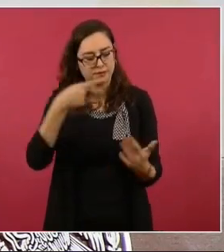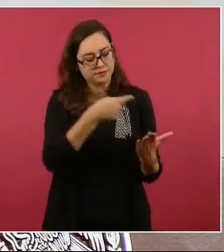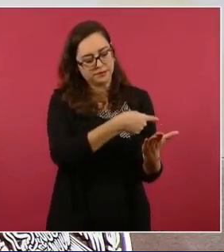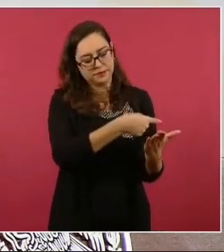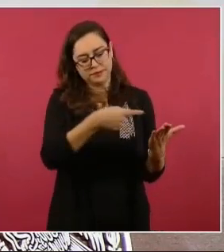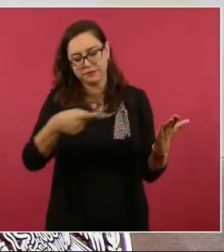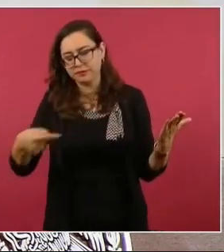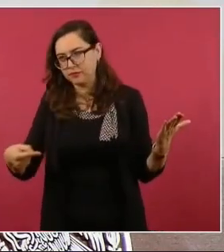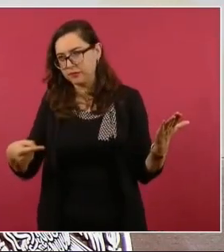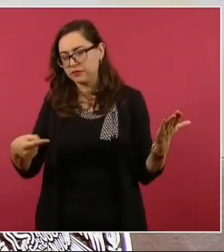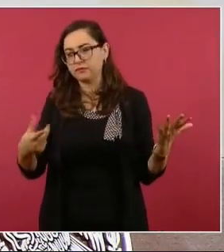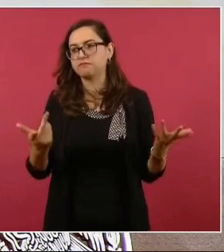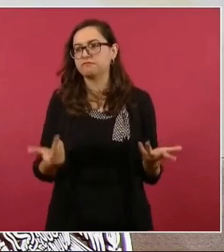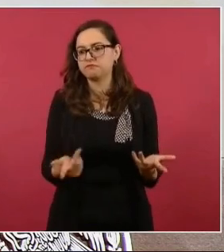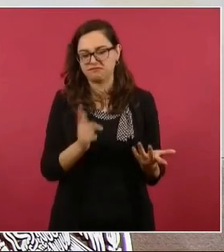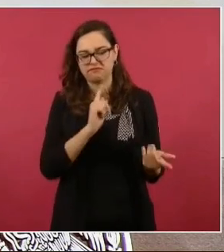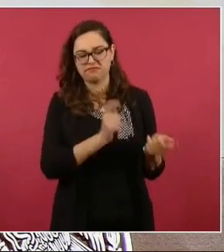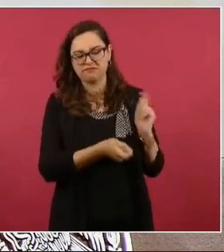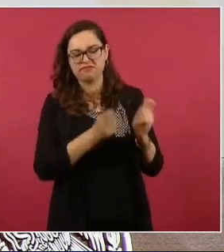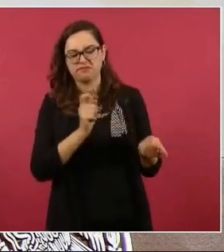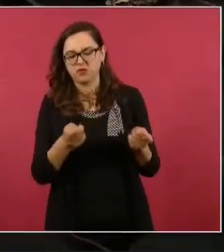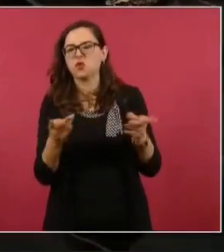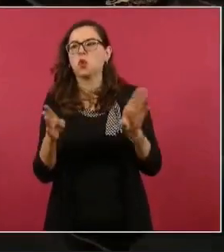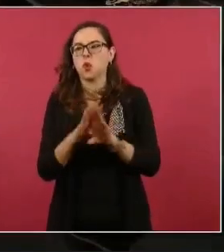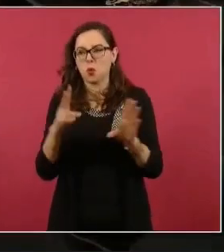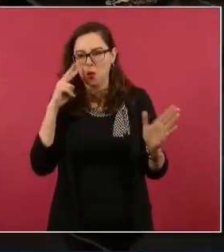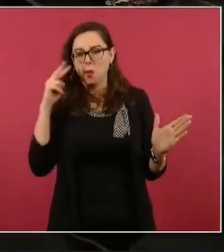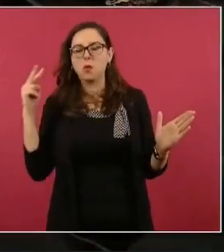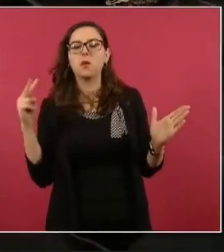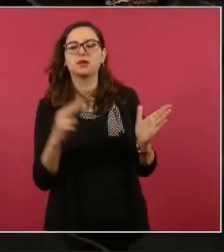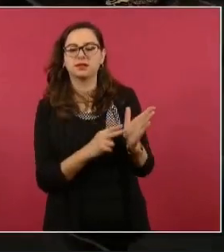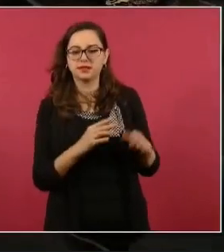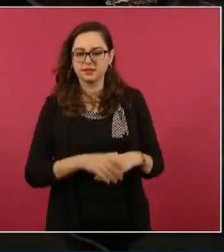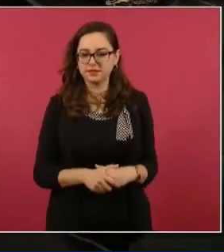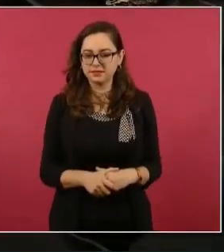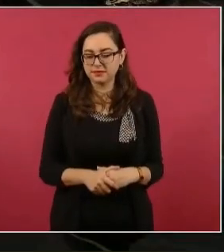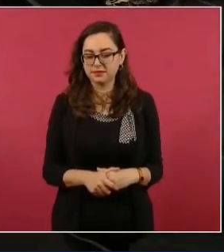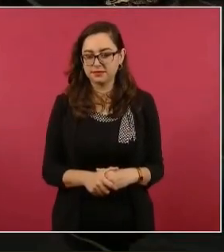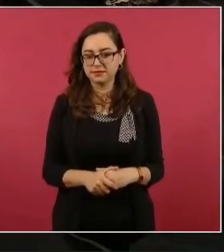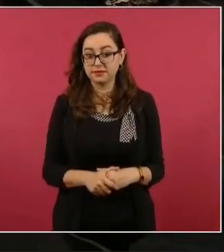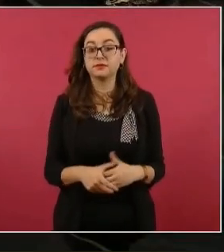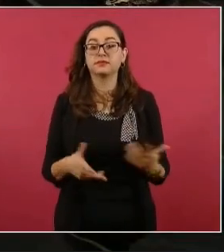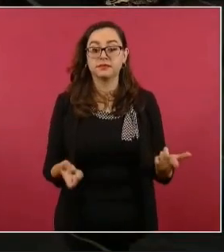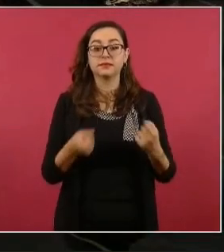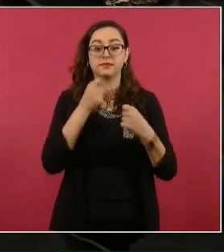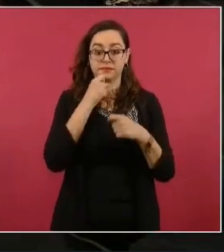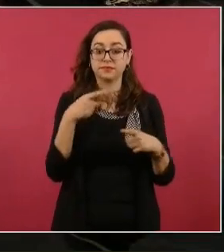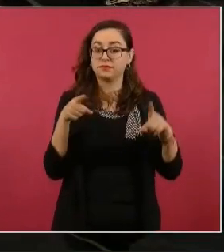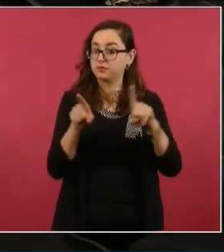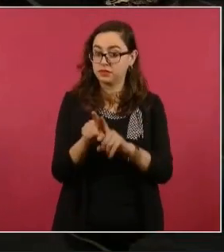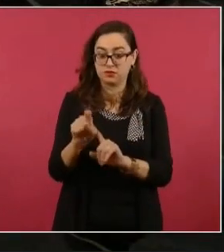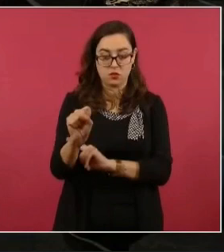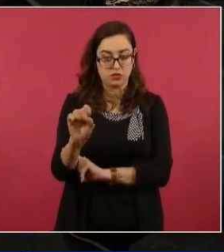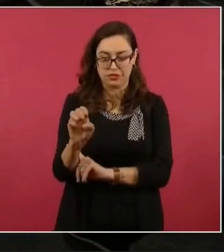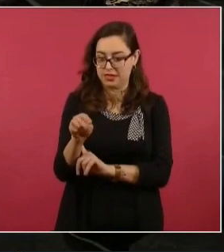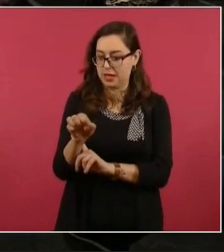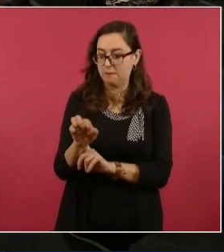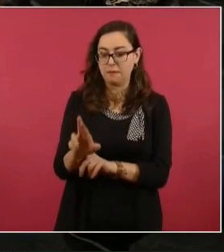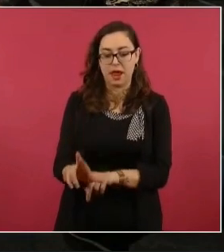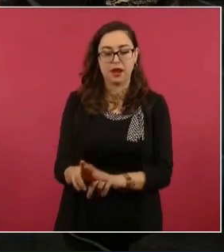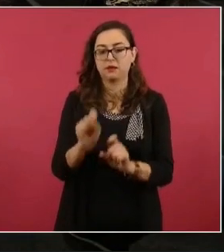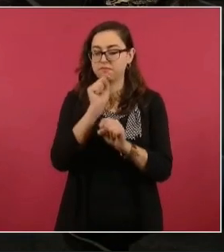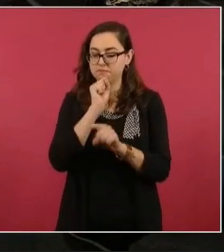Lo mismo quise para nombrar al secretario de Marina.